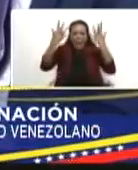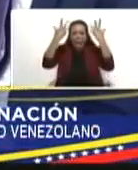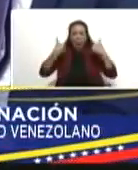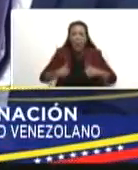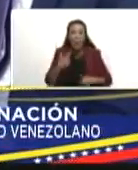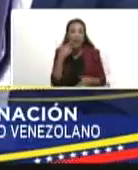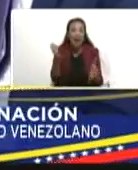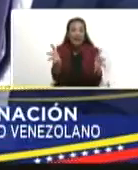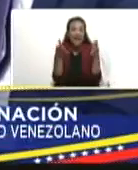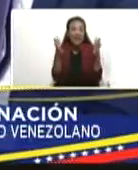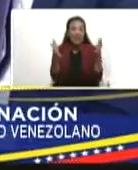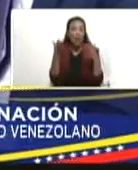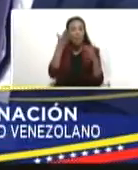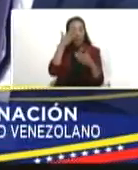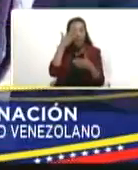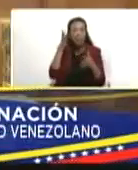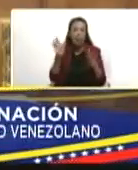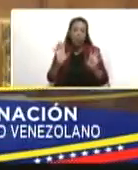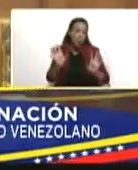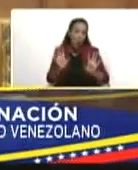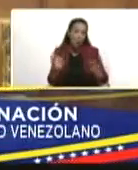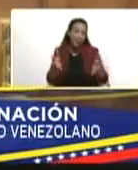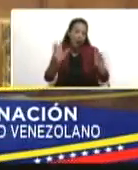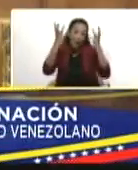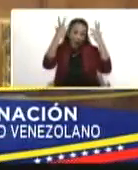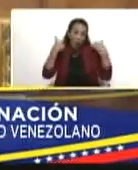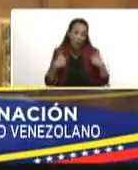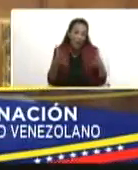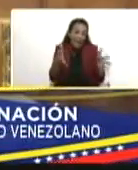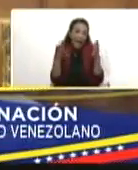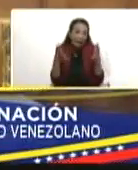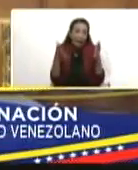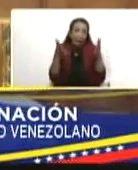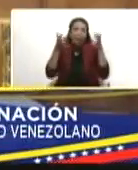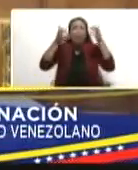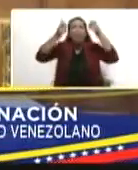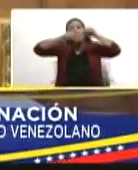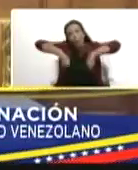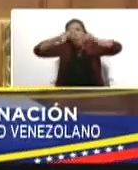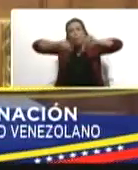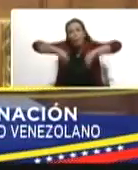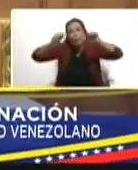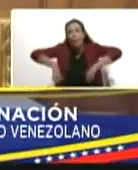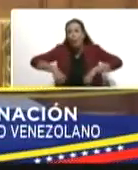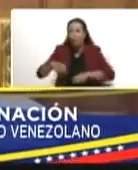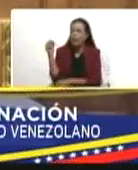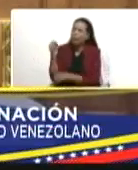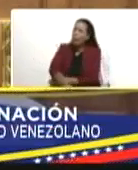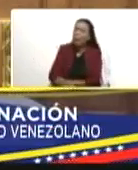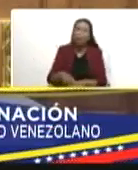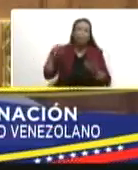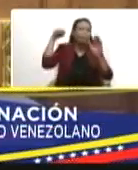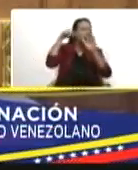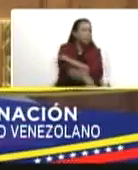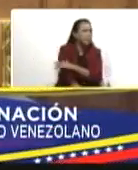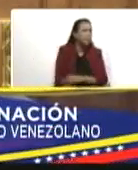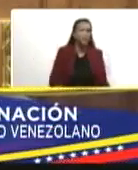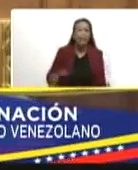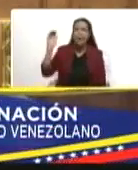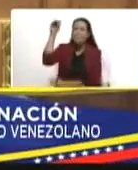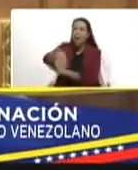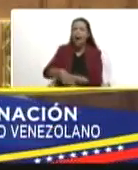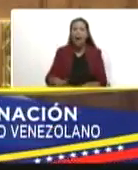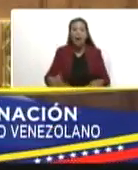hemos ido ganando los caraquistas varios juegos y de repente pin pum pa nos voltean la